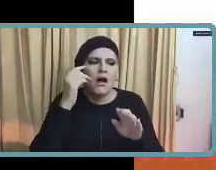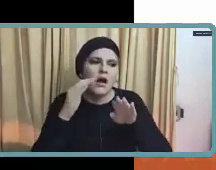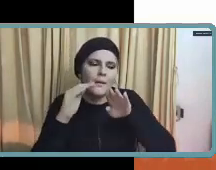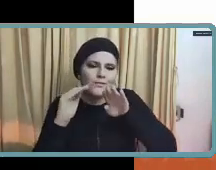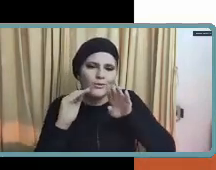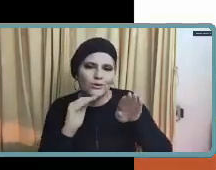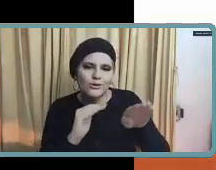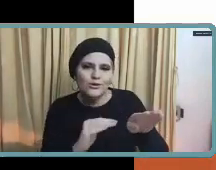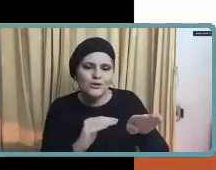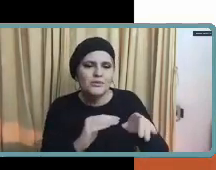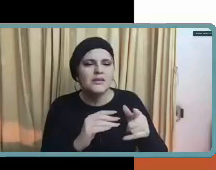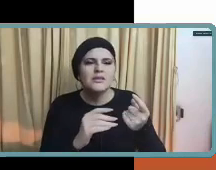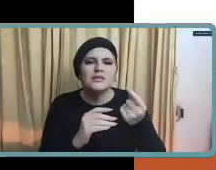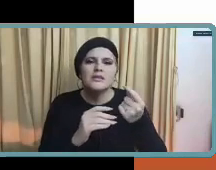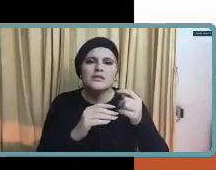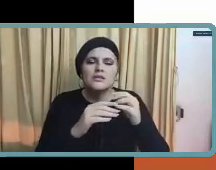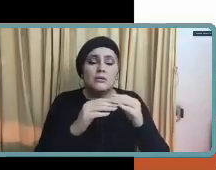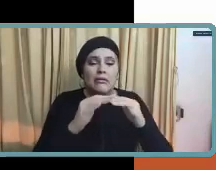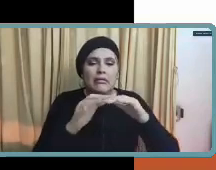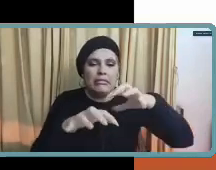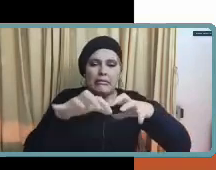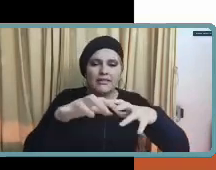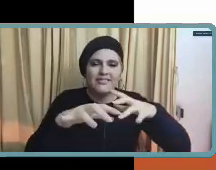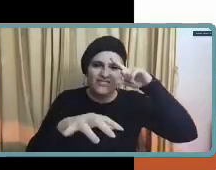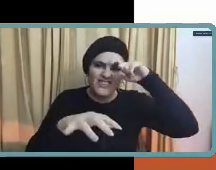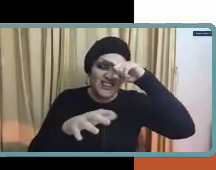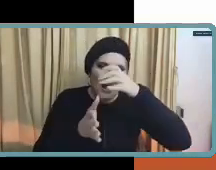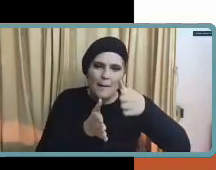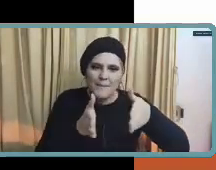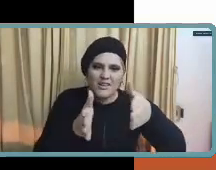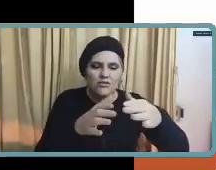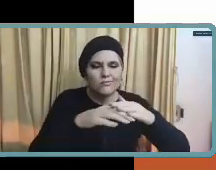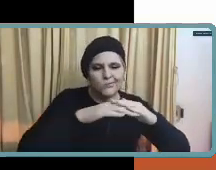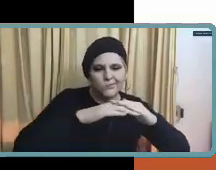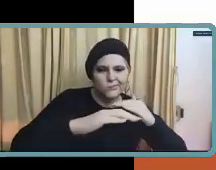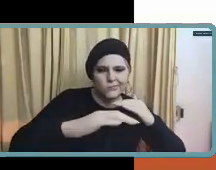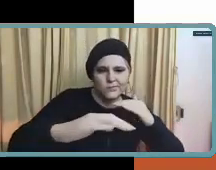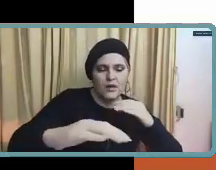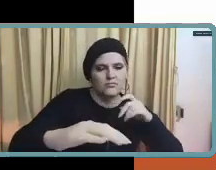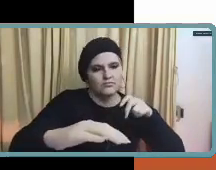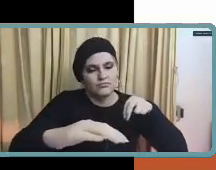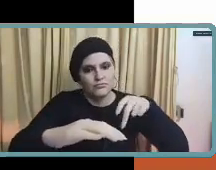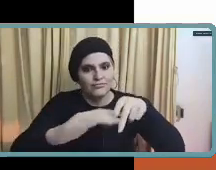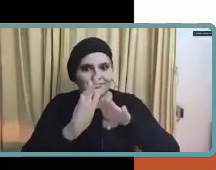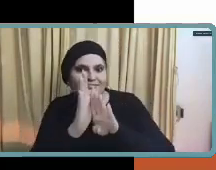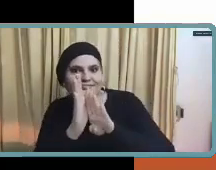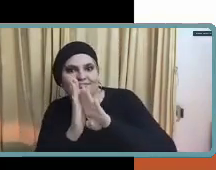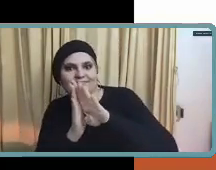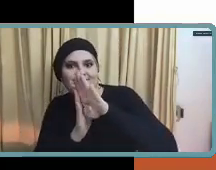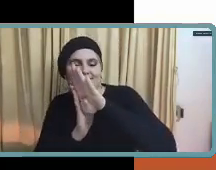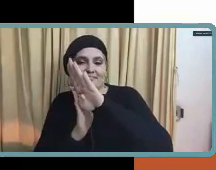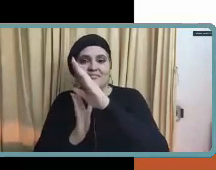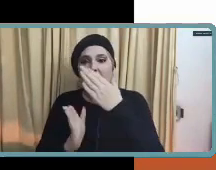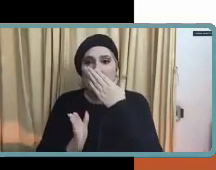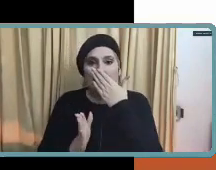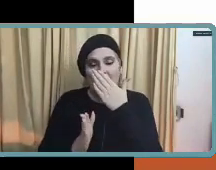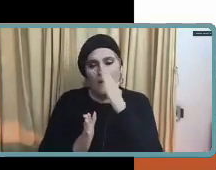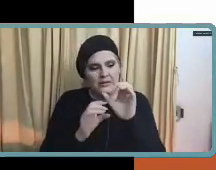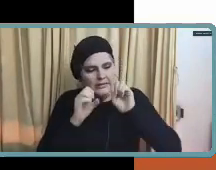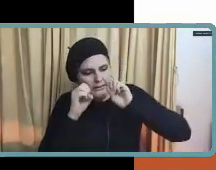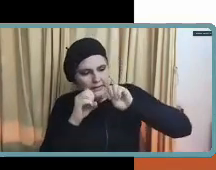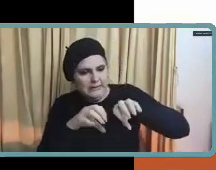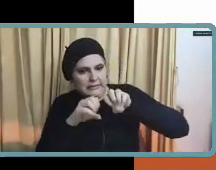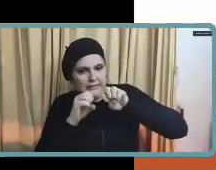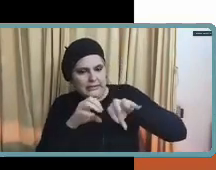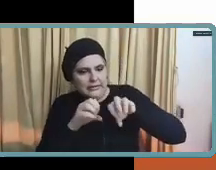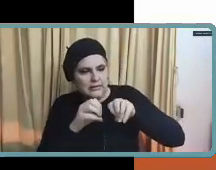camino para que las personas autistas desarrollen todas sus habilidades y enseñamos, ¿no es cierto?, a las